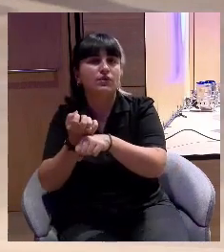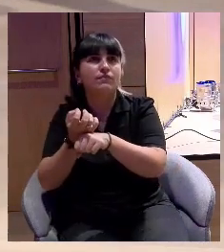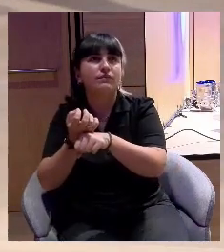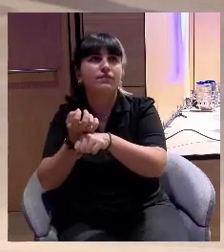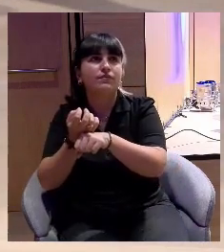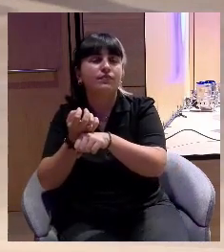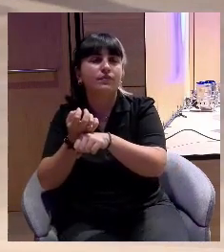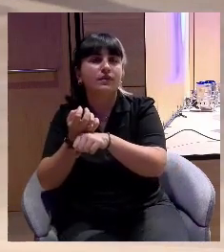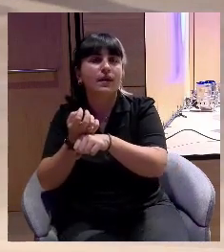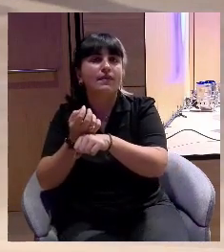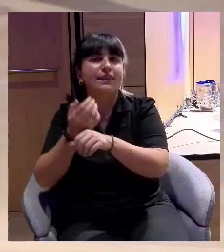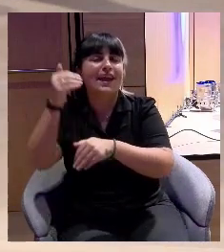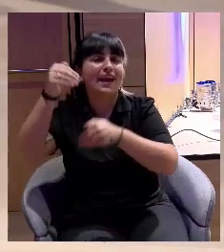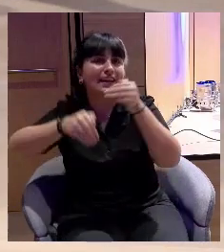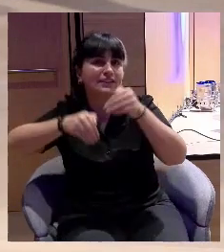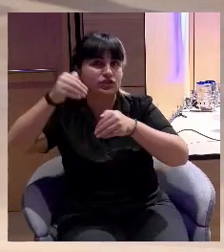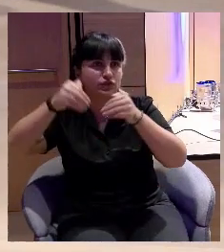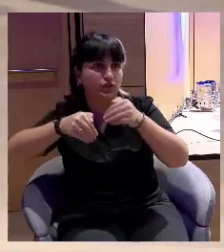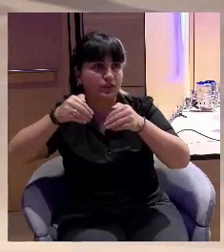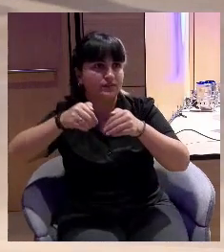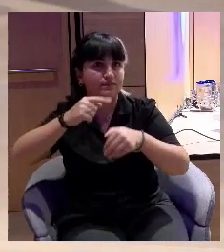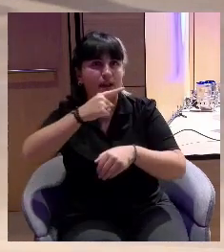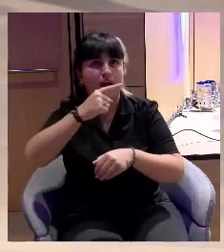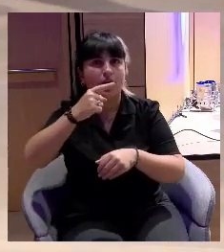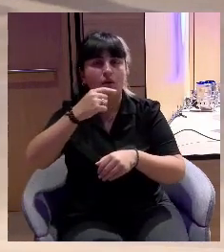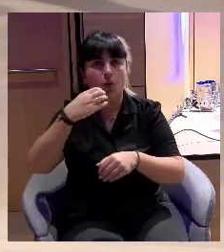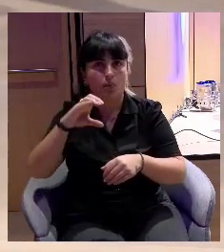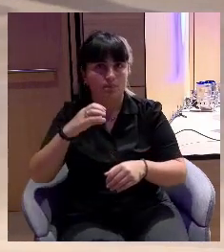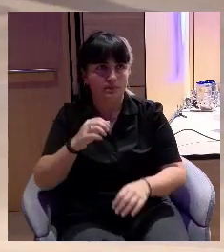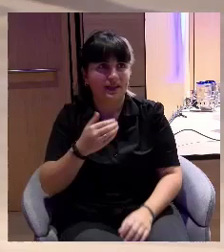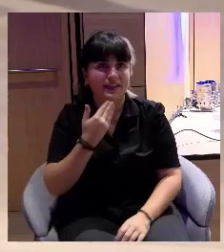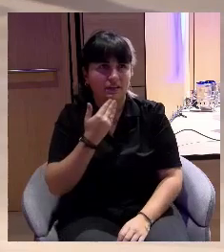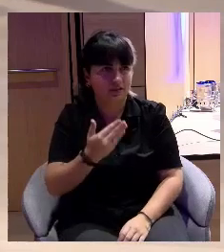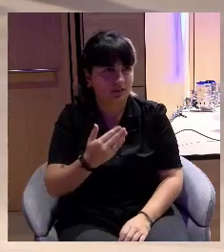apielectoral.com y ya les aparece. ¿Listo? Gracias.